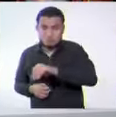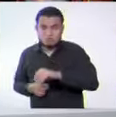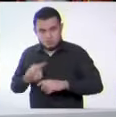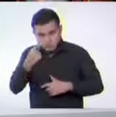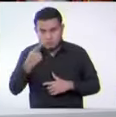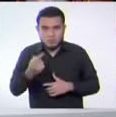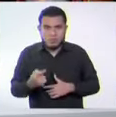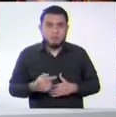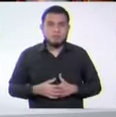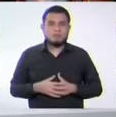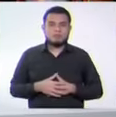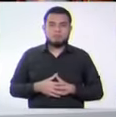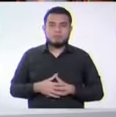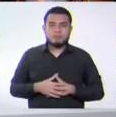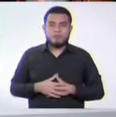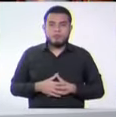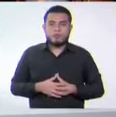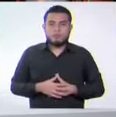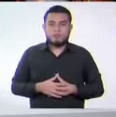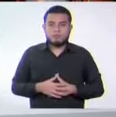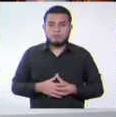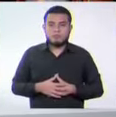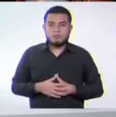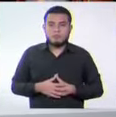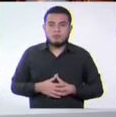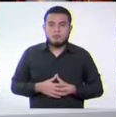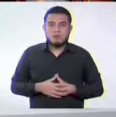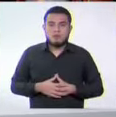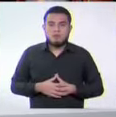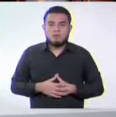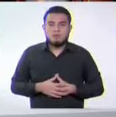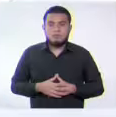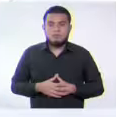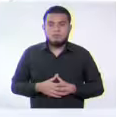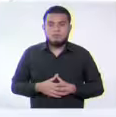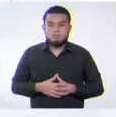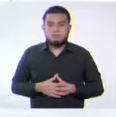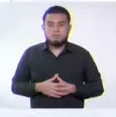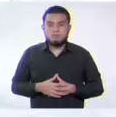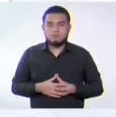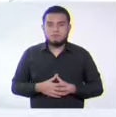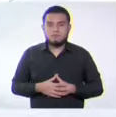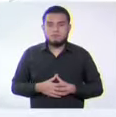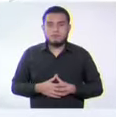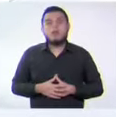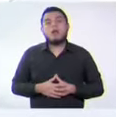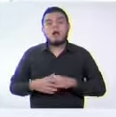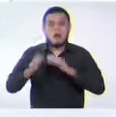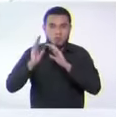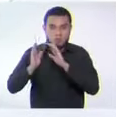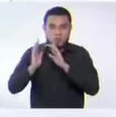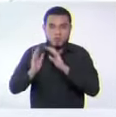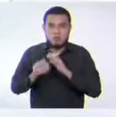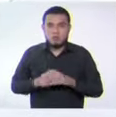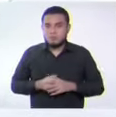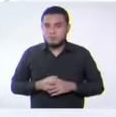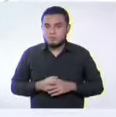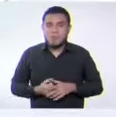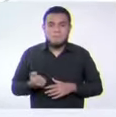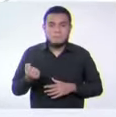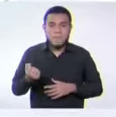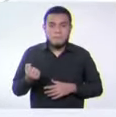papel pequeñas cantidades de muestra. Tengo jamón,